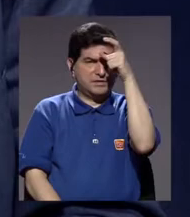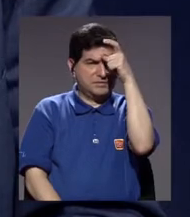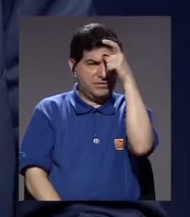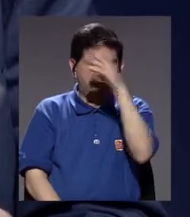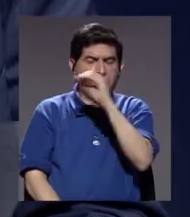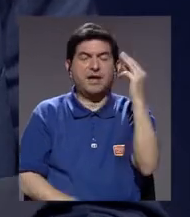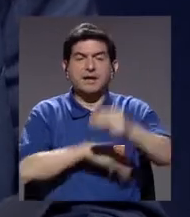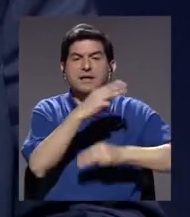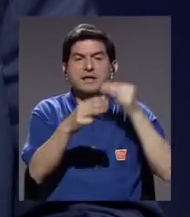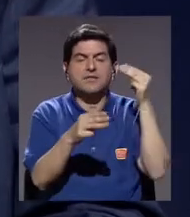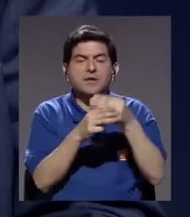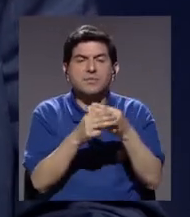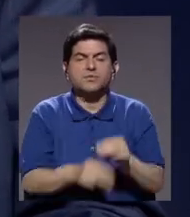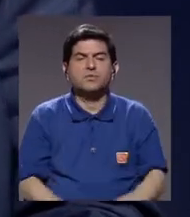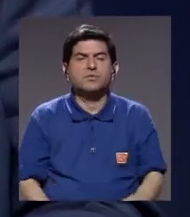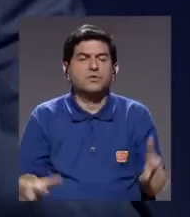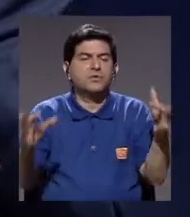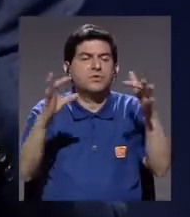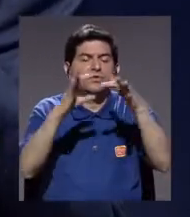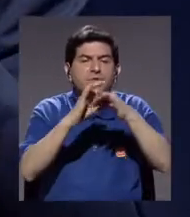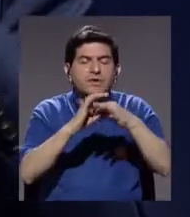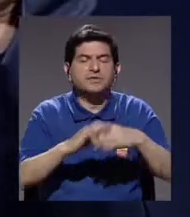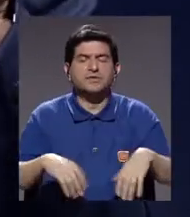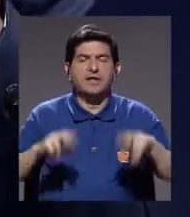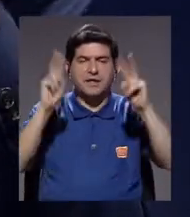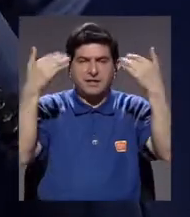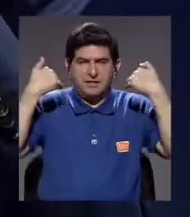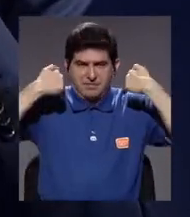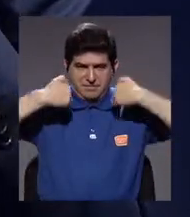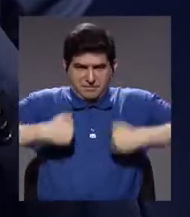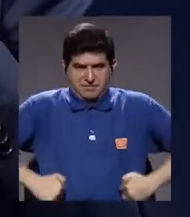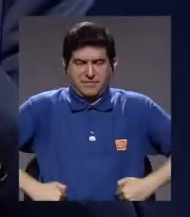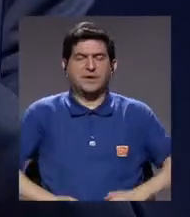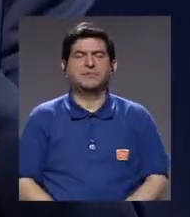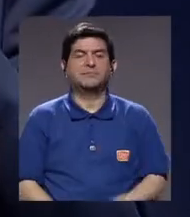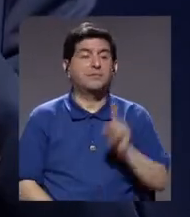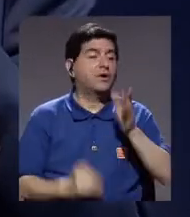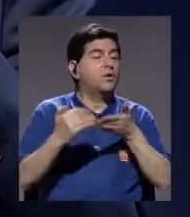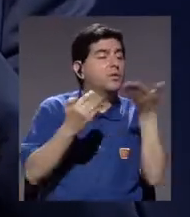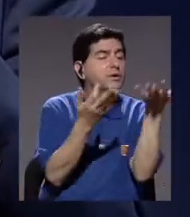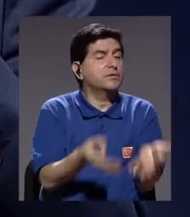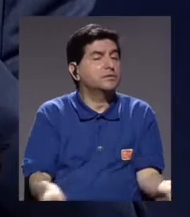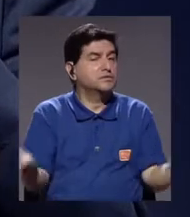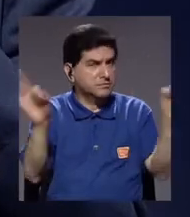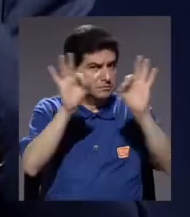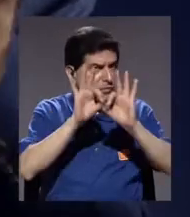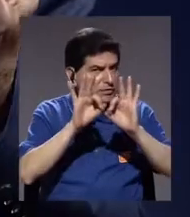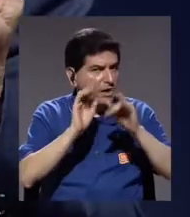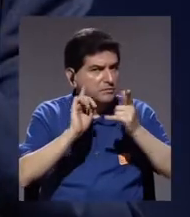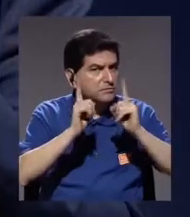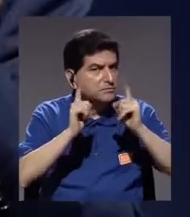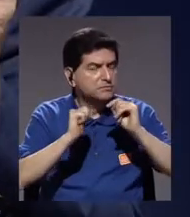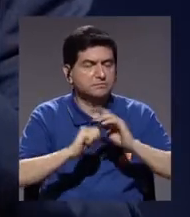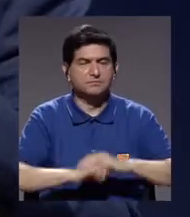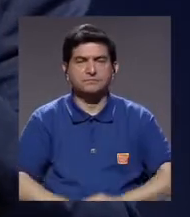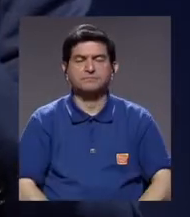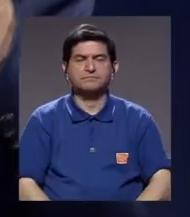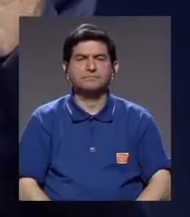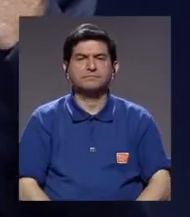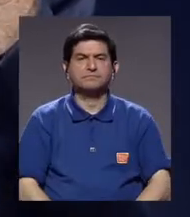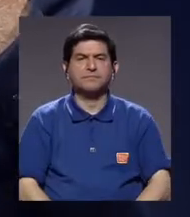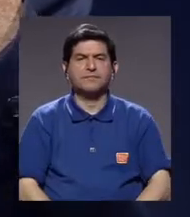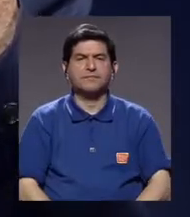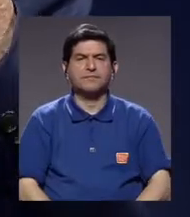humanitaria. Porque una cosa es importante también, es que el importante en con estas ayudas